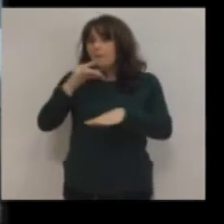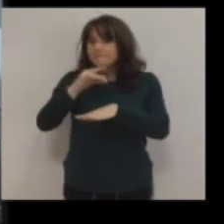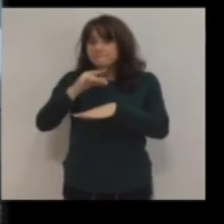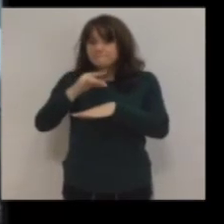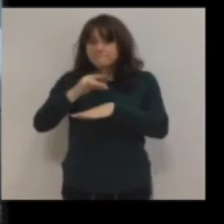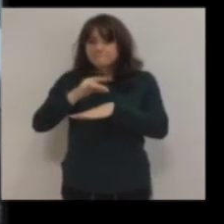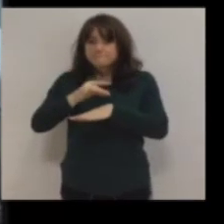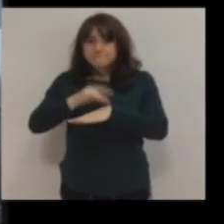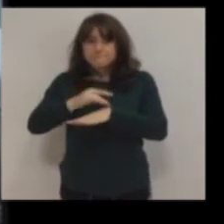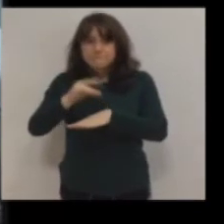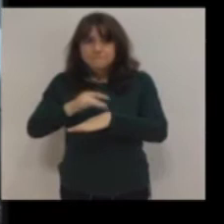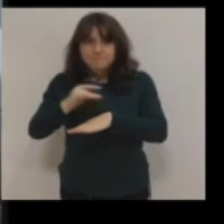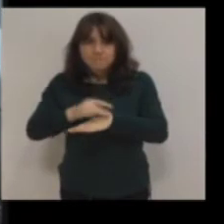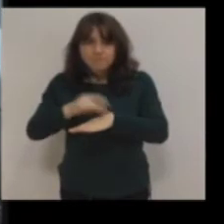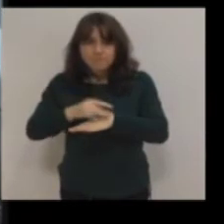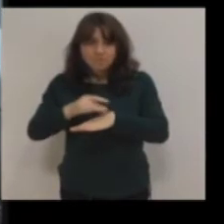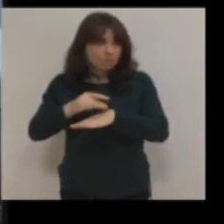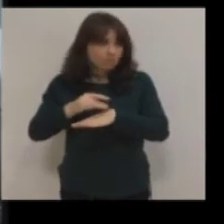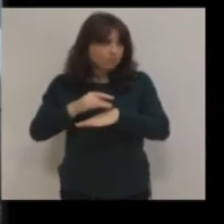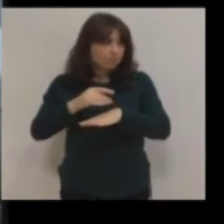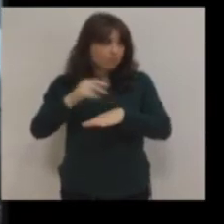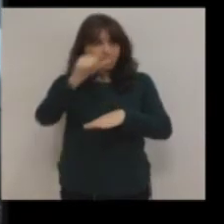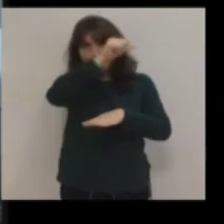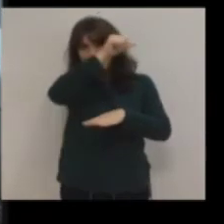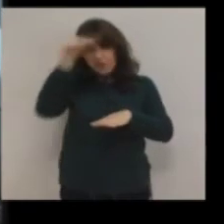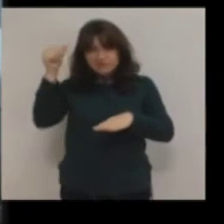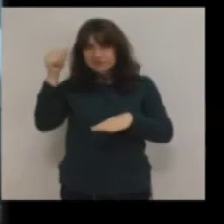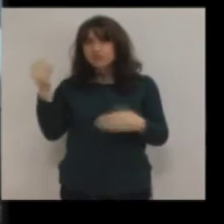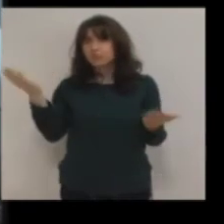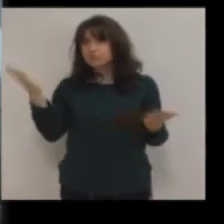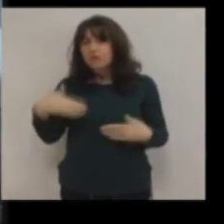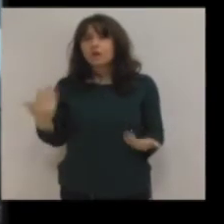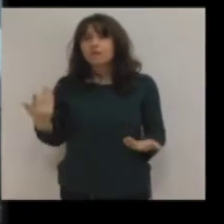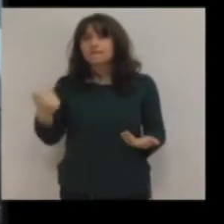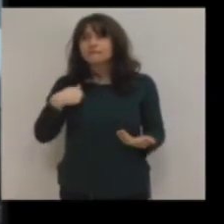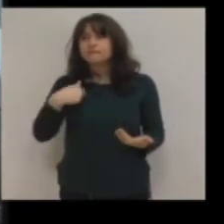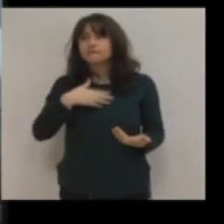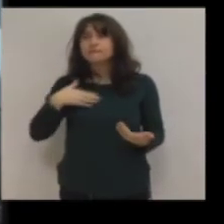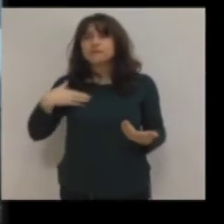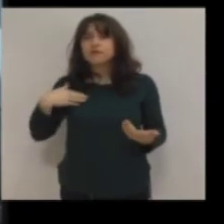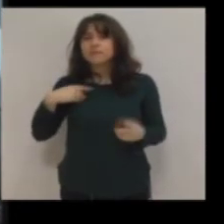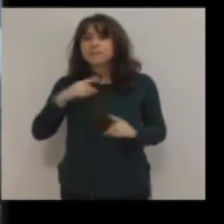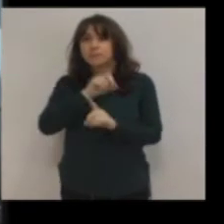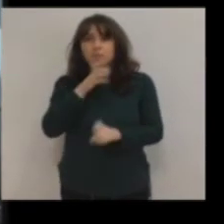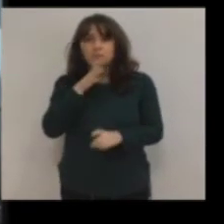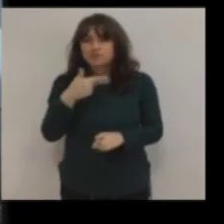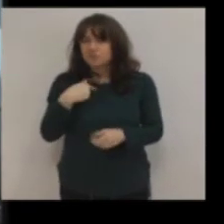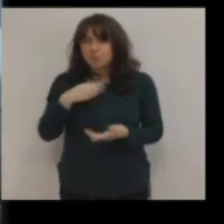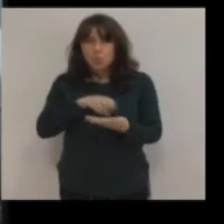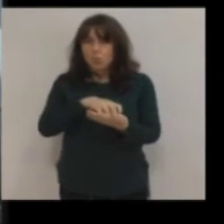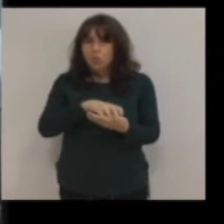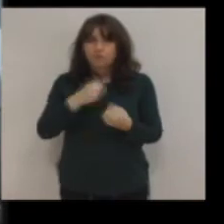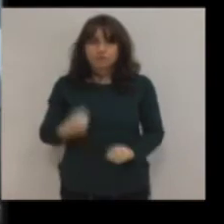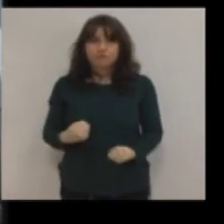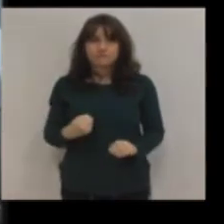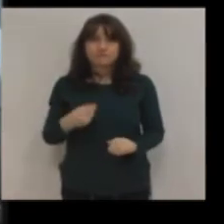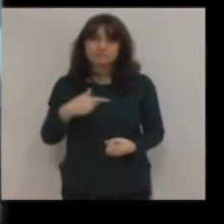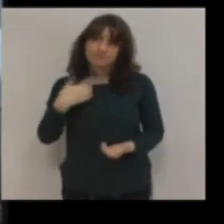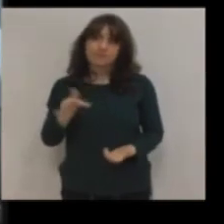solo con 2 funcionarios. Yo es una pregunta que sí os quiero plantear porque a mí eso me plantea muchísimas dudas. Y ya con esto dejo hablar a